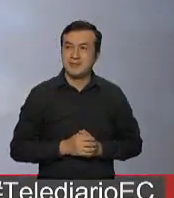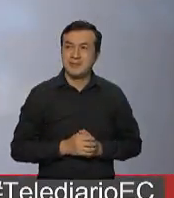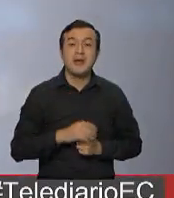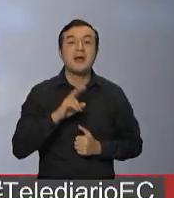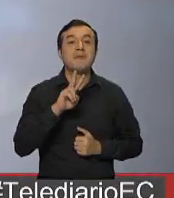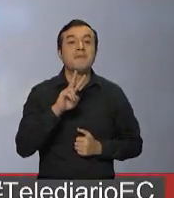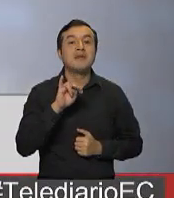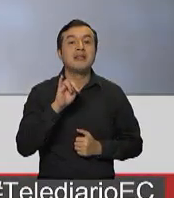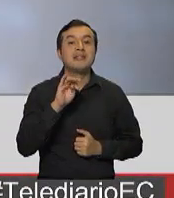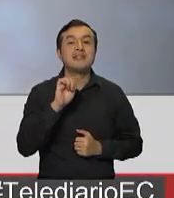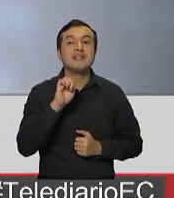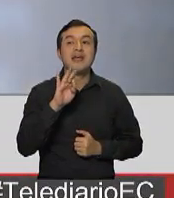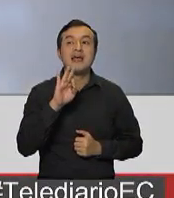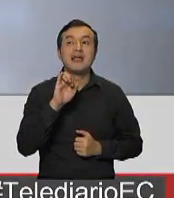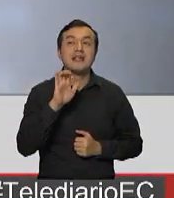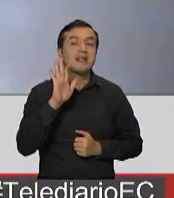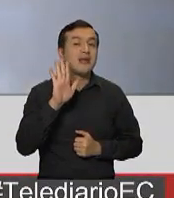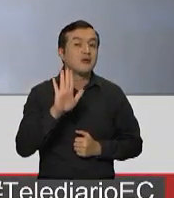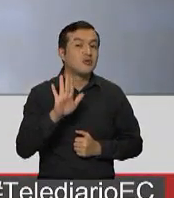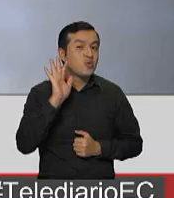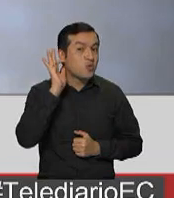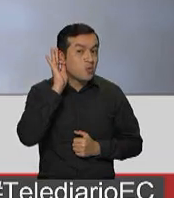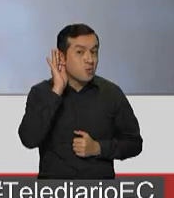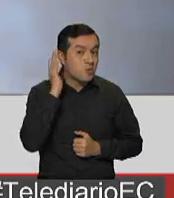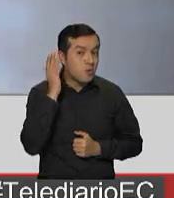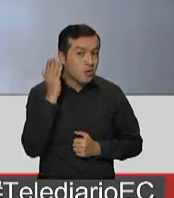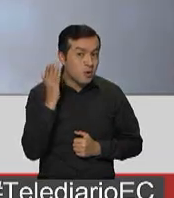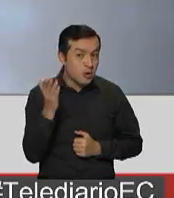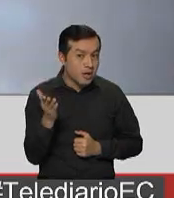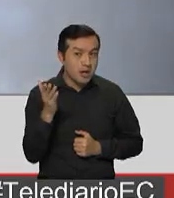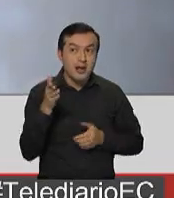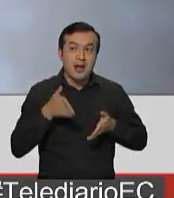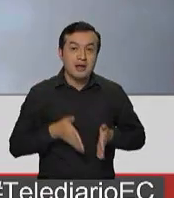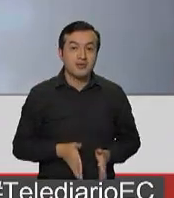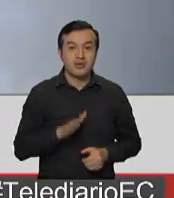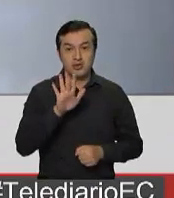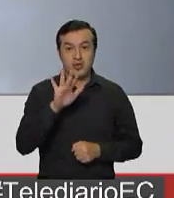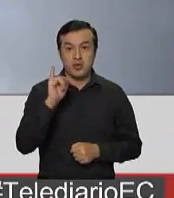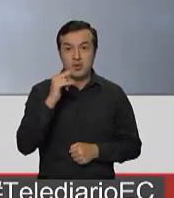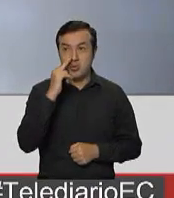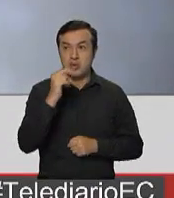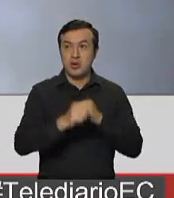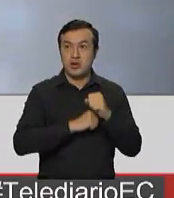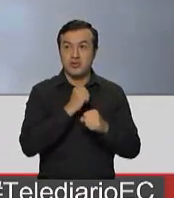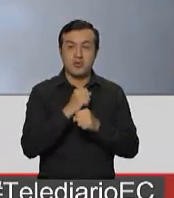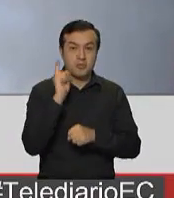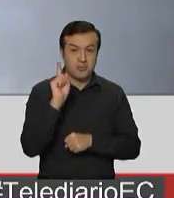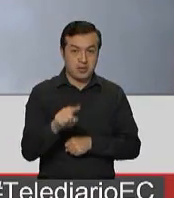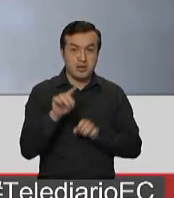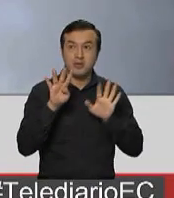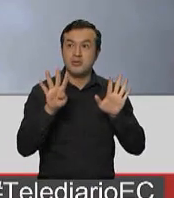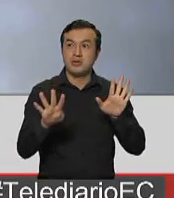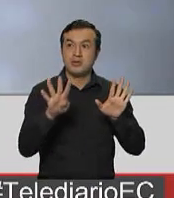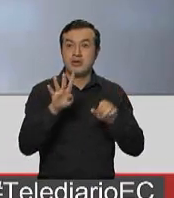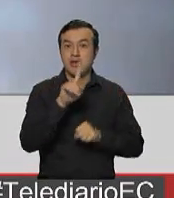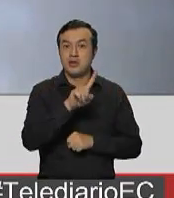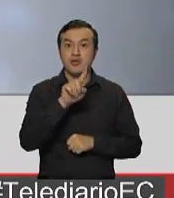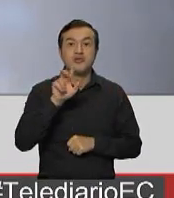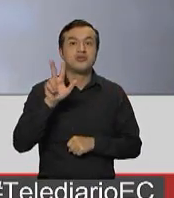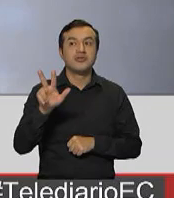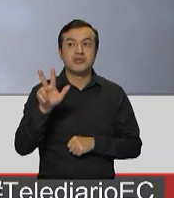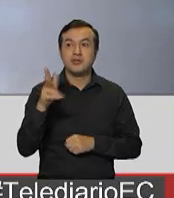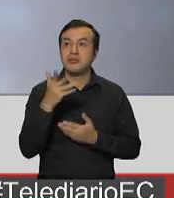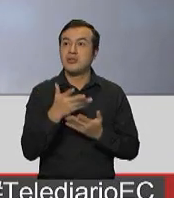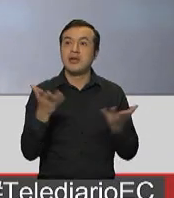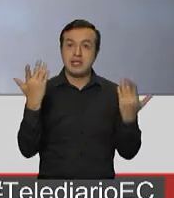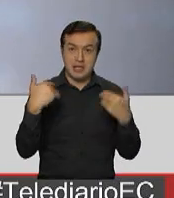Vicenta Terán Pacheco, viuda de José Antonio Osorio, nació el 5 de junio de 1913.